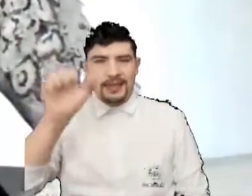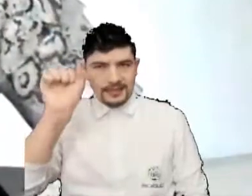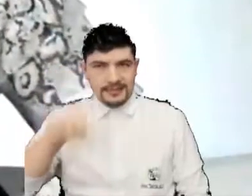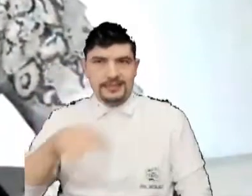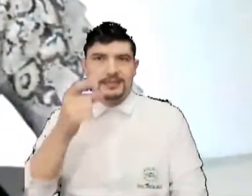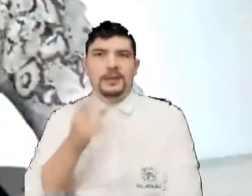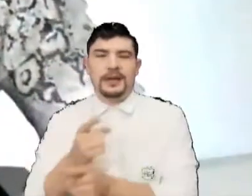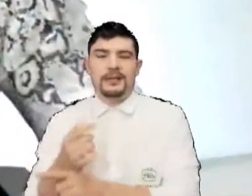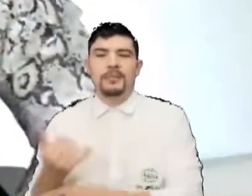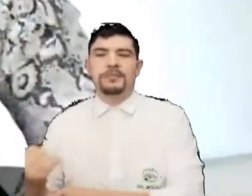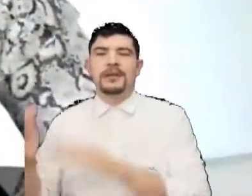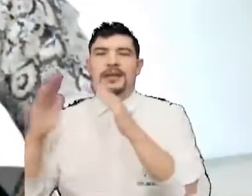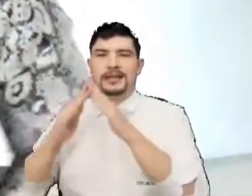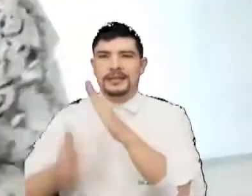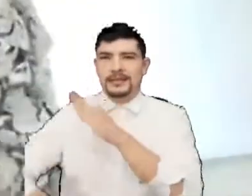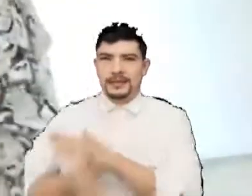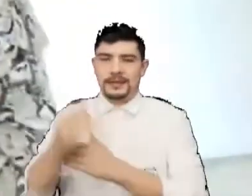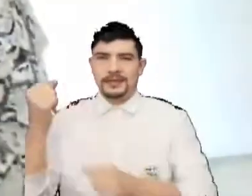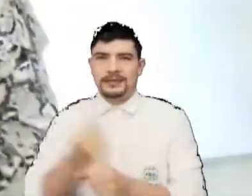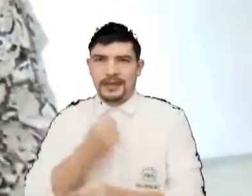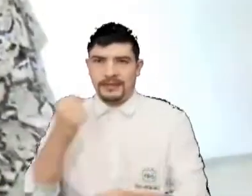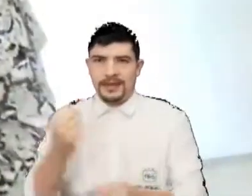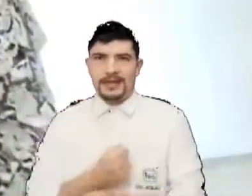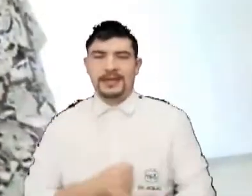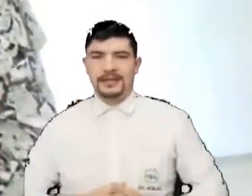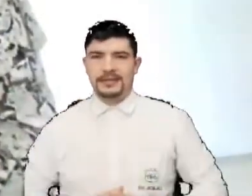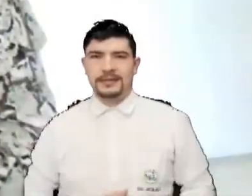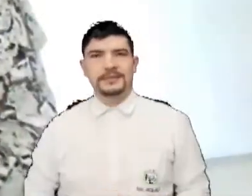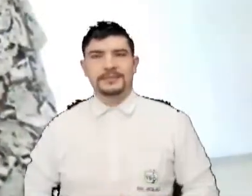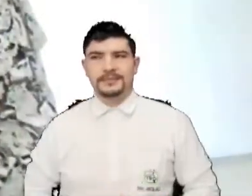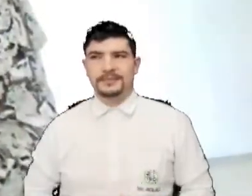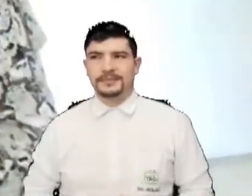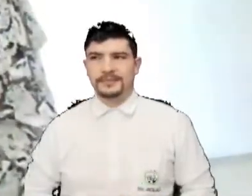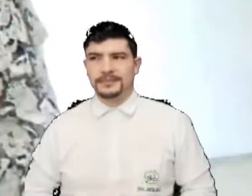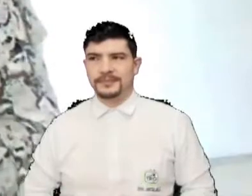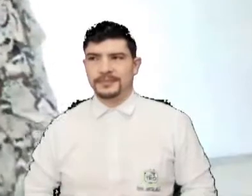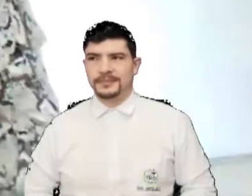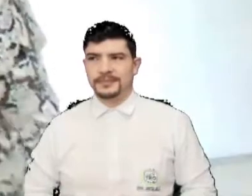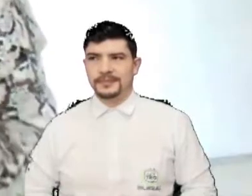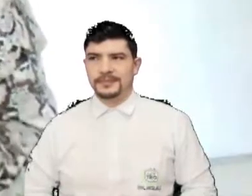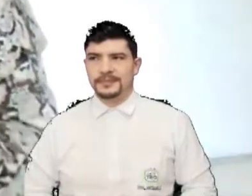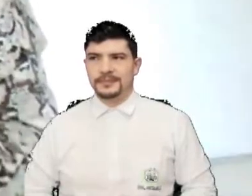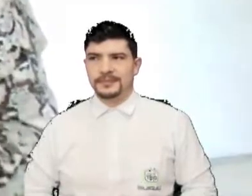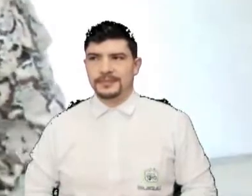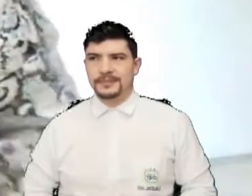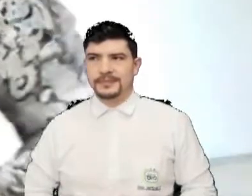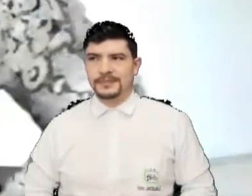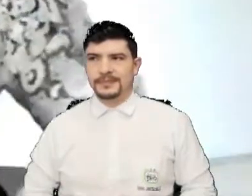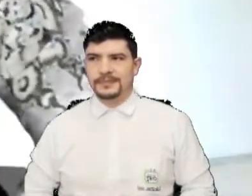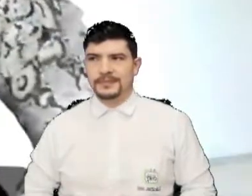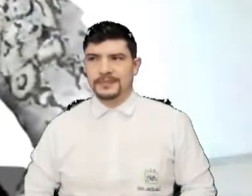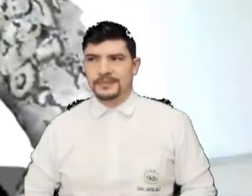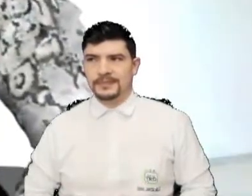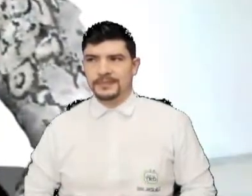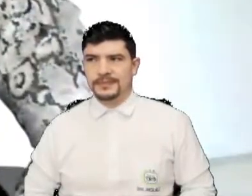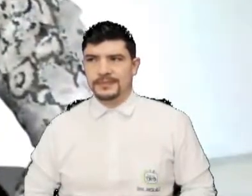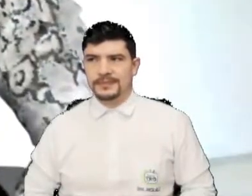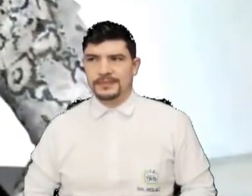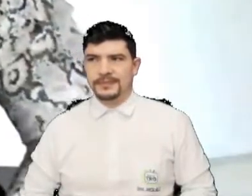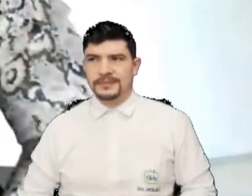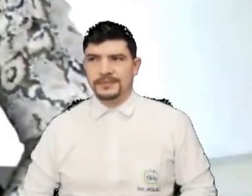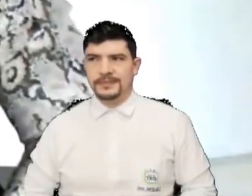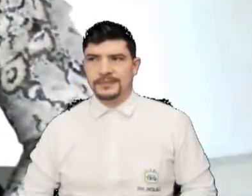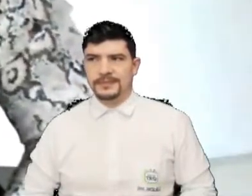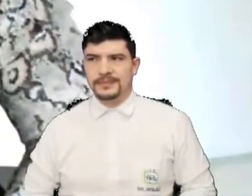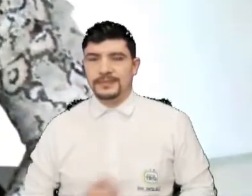iniciamos con noticias de movilidad, porque de acuerdo a las más recientes indicaciones del gobierno departamental, en las principales salidas del área metropolitana se han reforzado